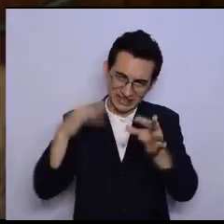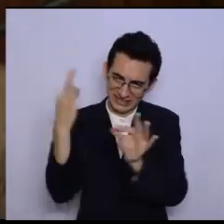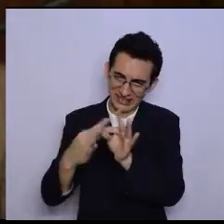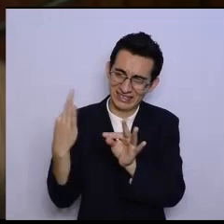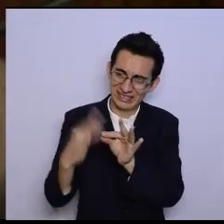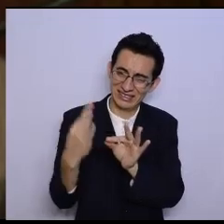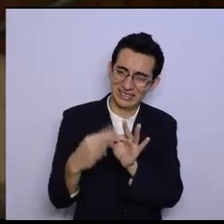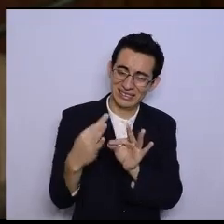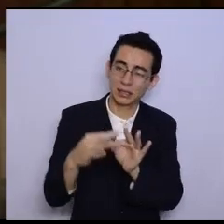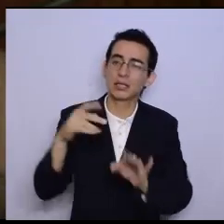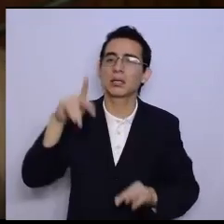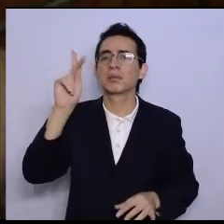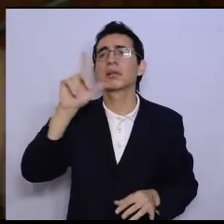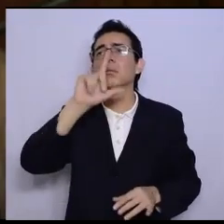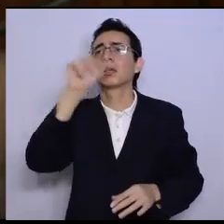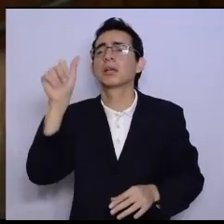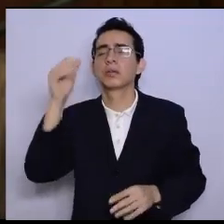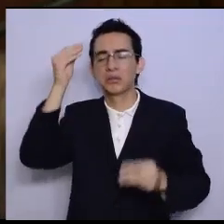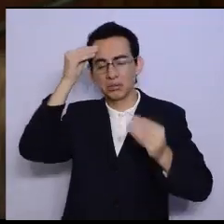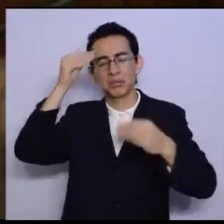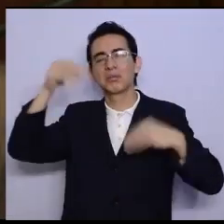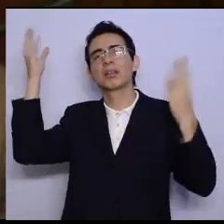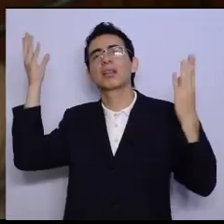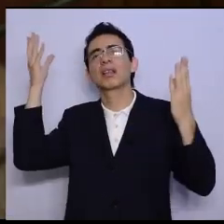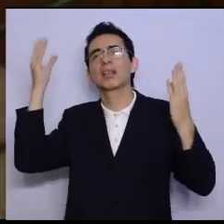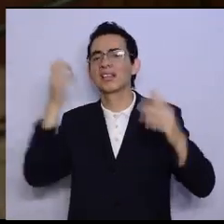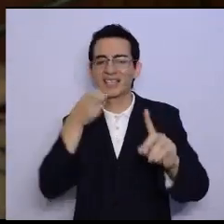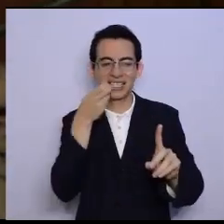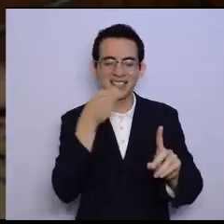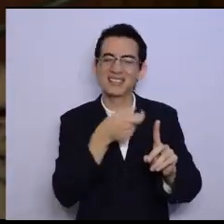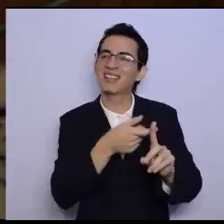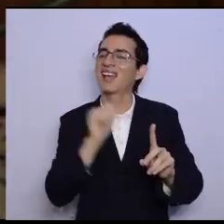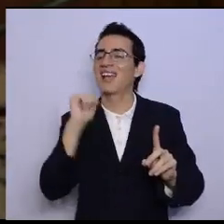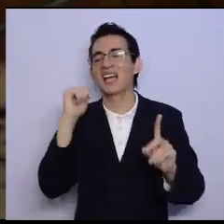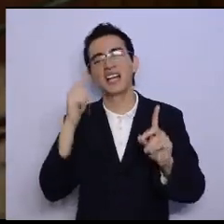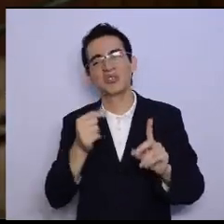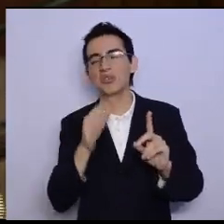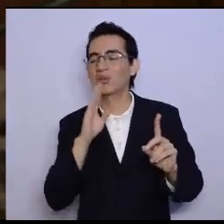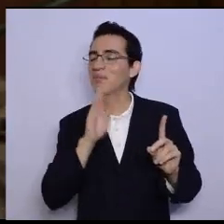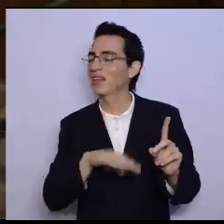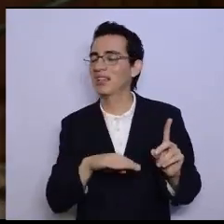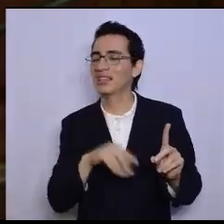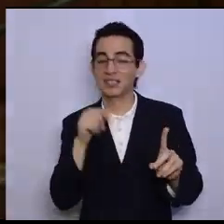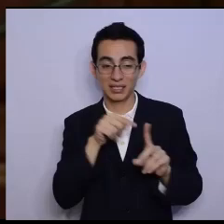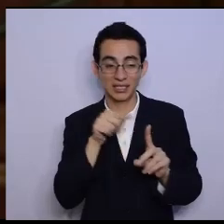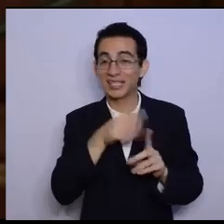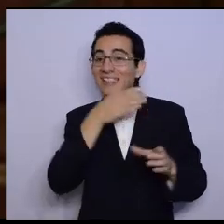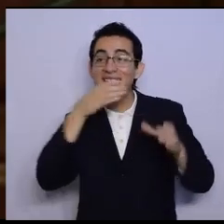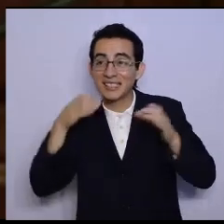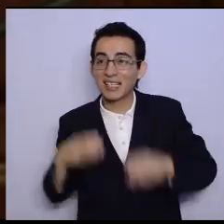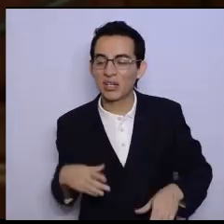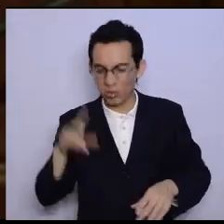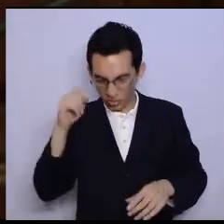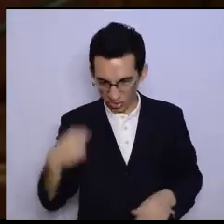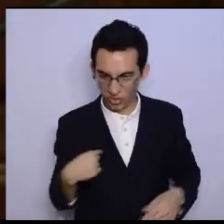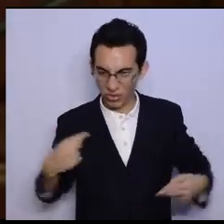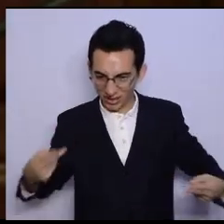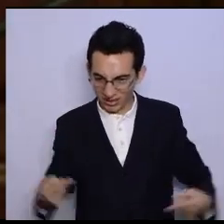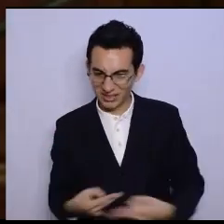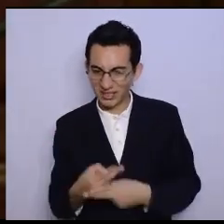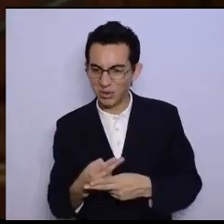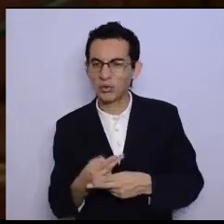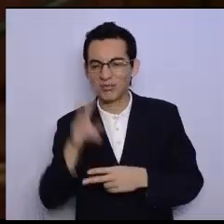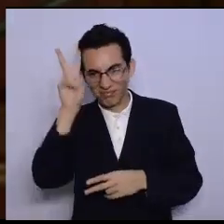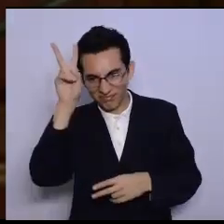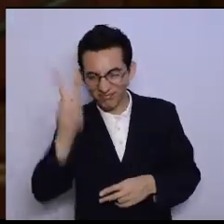olvida. Esos están maleados. Algo ha pasado allí. No, el cristiano nacido de nuevo, el cristiano,